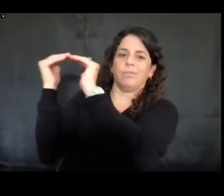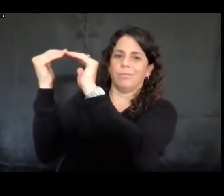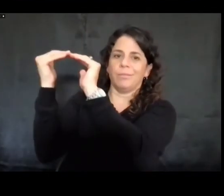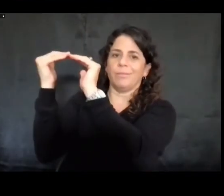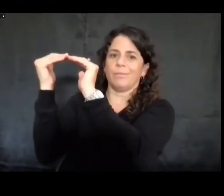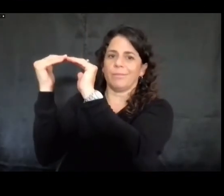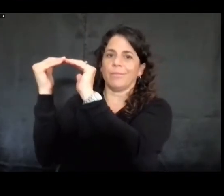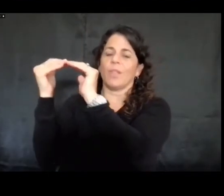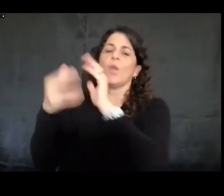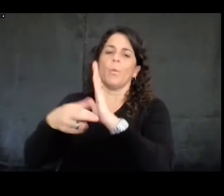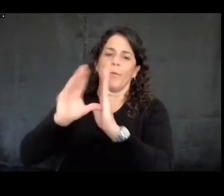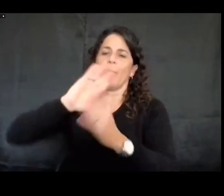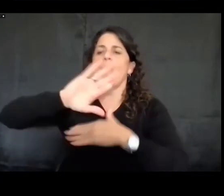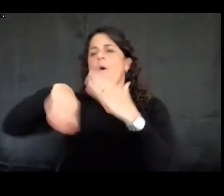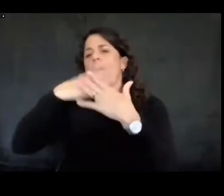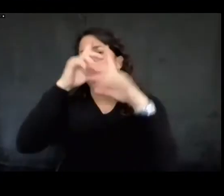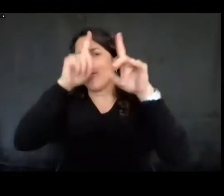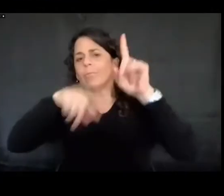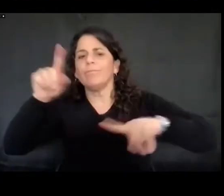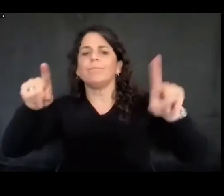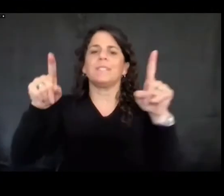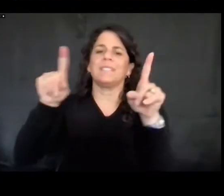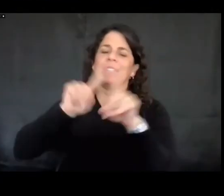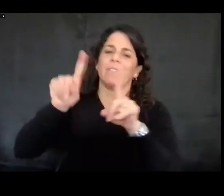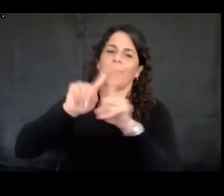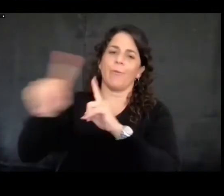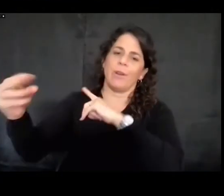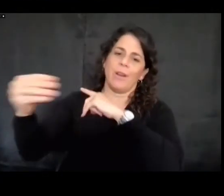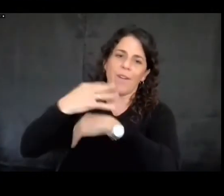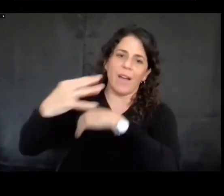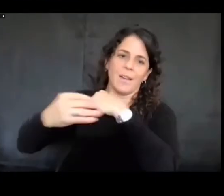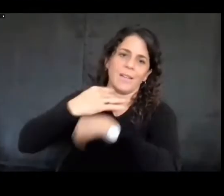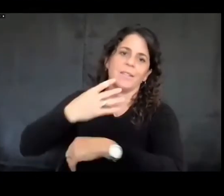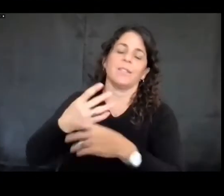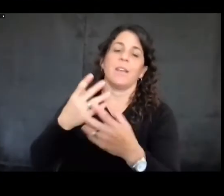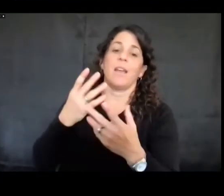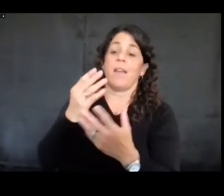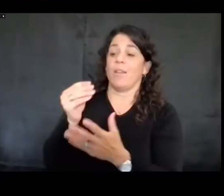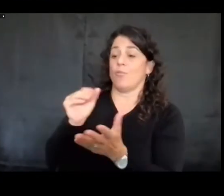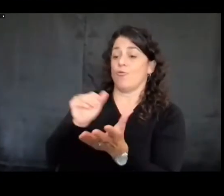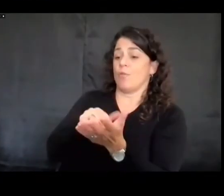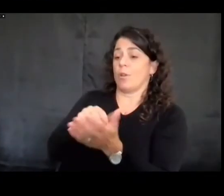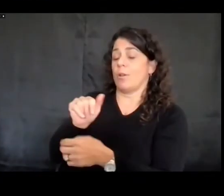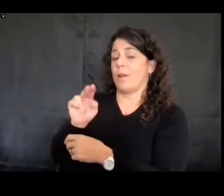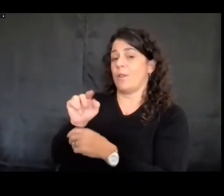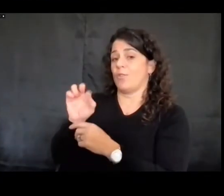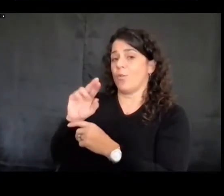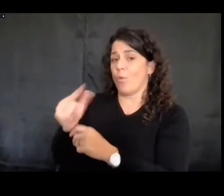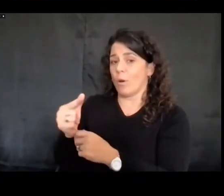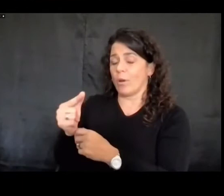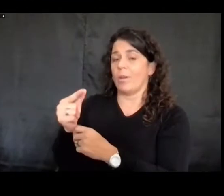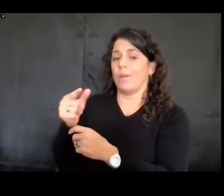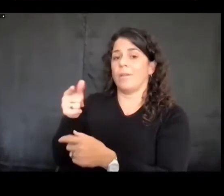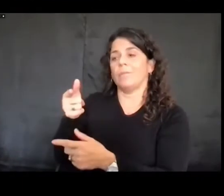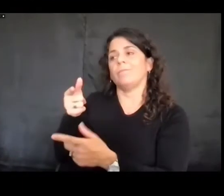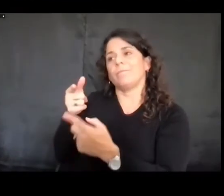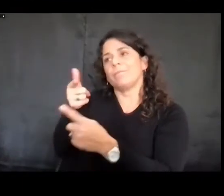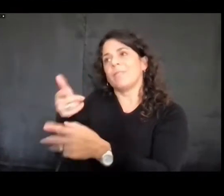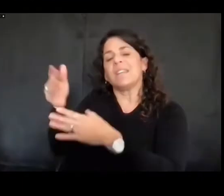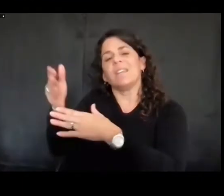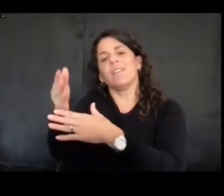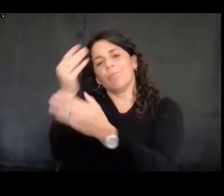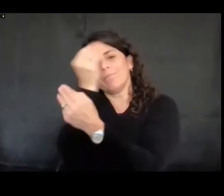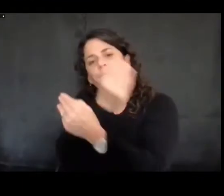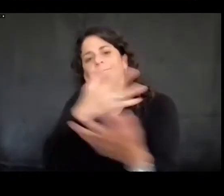como así también revisamos todas las guías diferentes y el doctor anthony estamos guiados